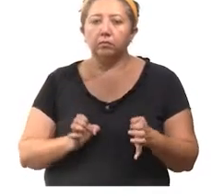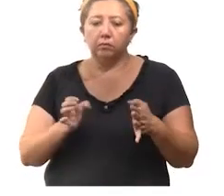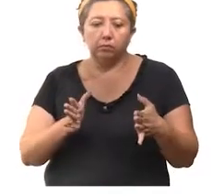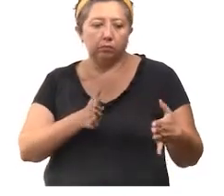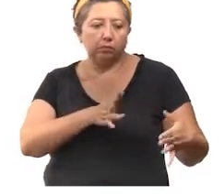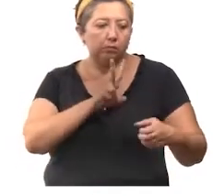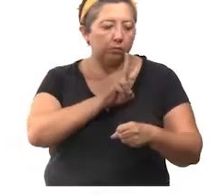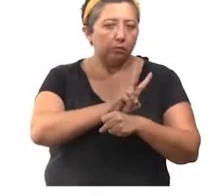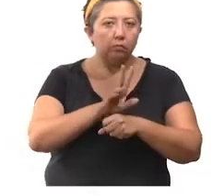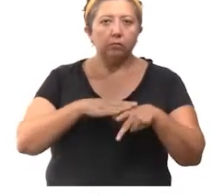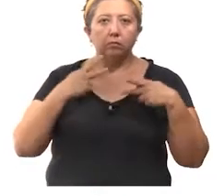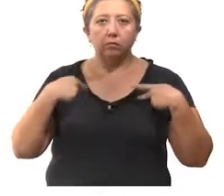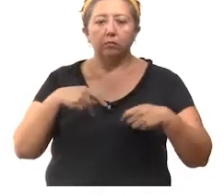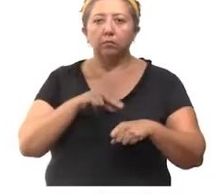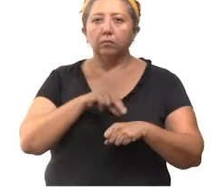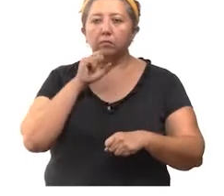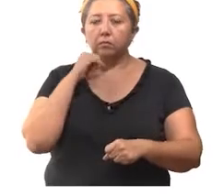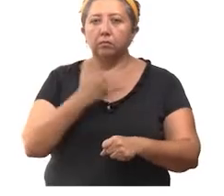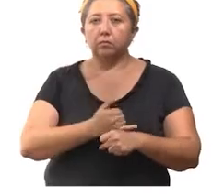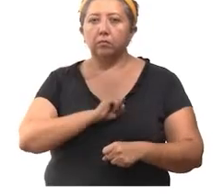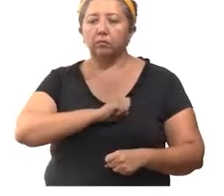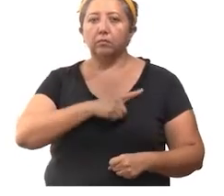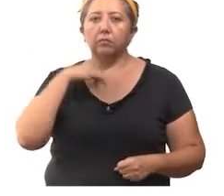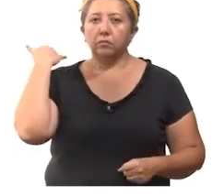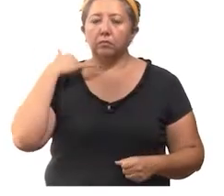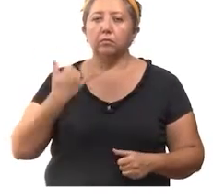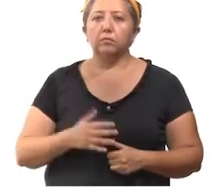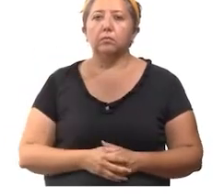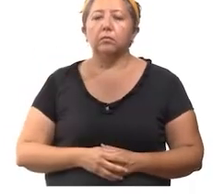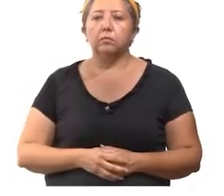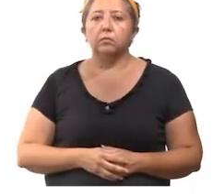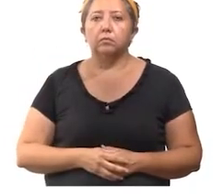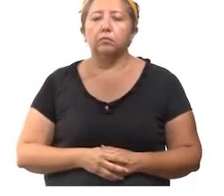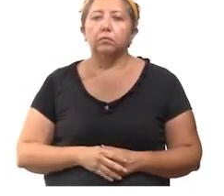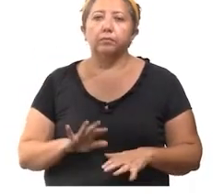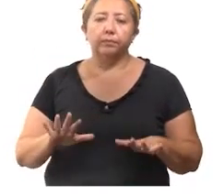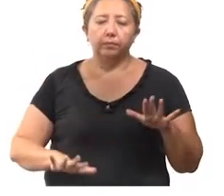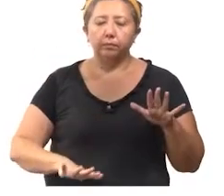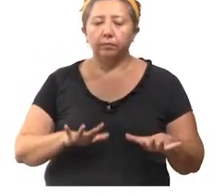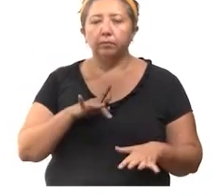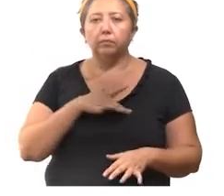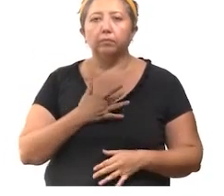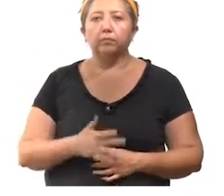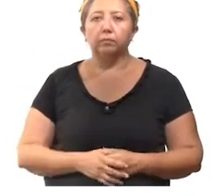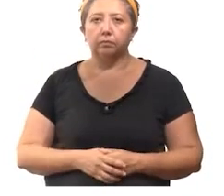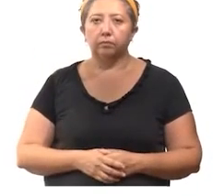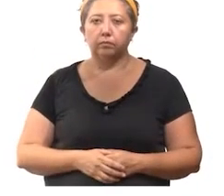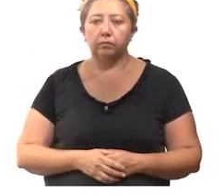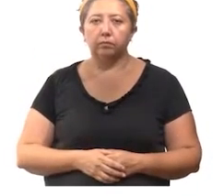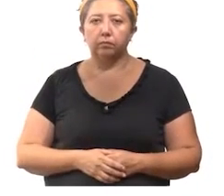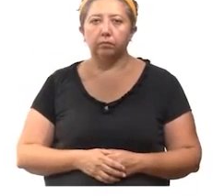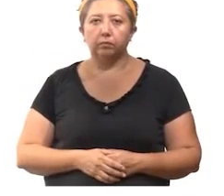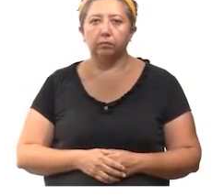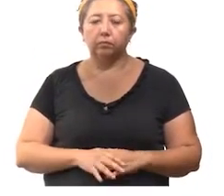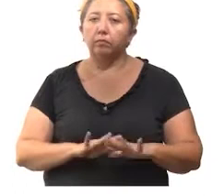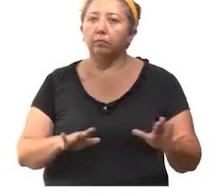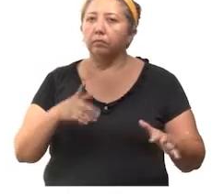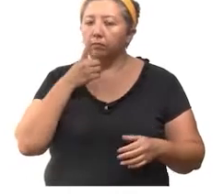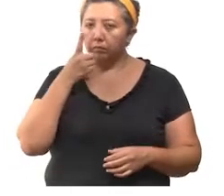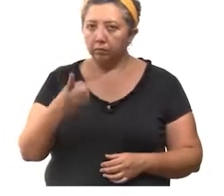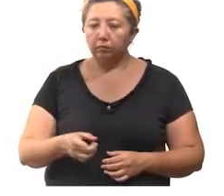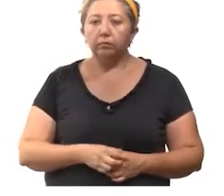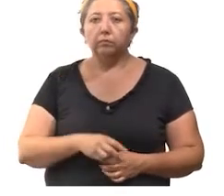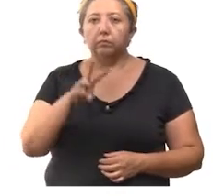estables, aislados y monitoreados por personal médico de la Secretaría de Salud de Yucatán. Presentan síntomas leves. Como ya